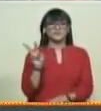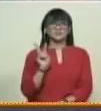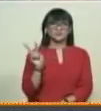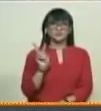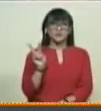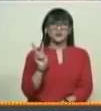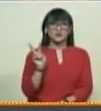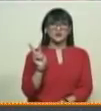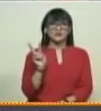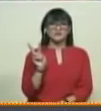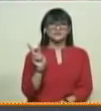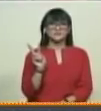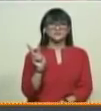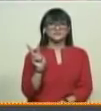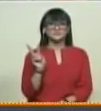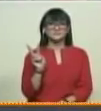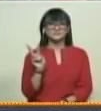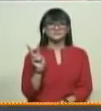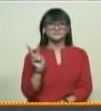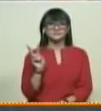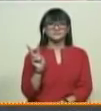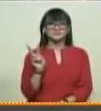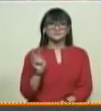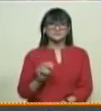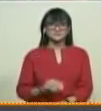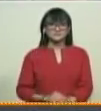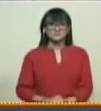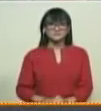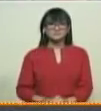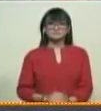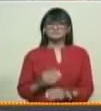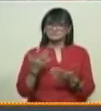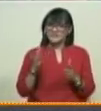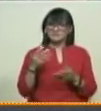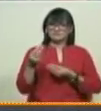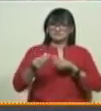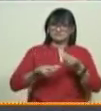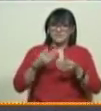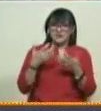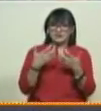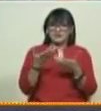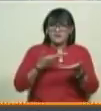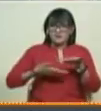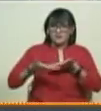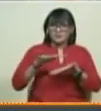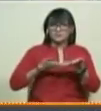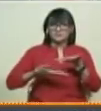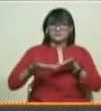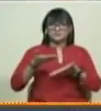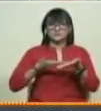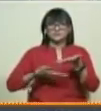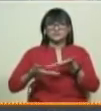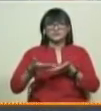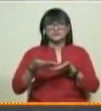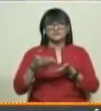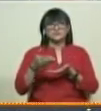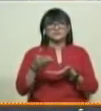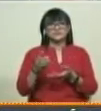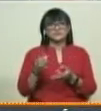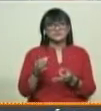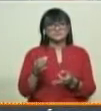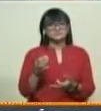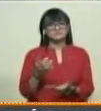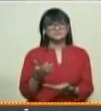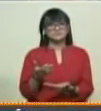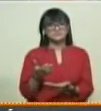y realizaron unas negociaciones demasiado fructíferas